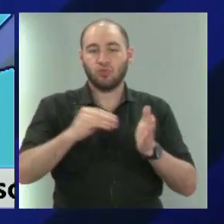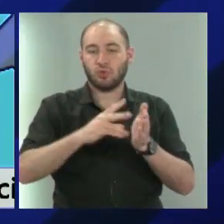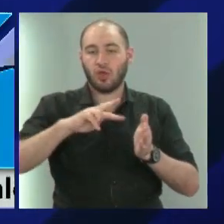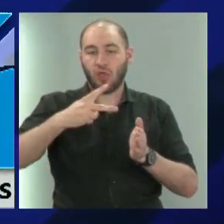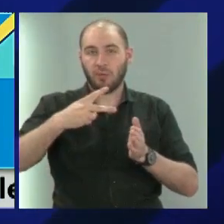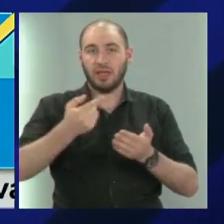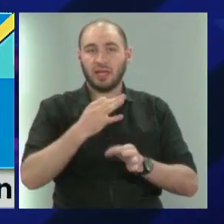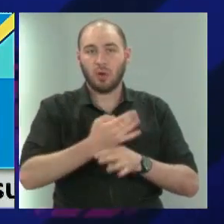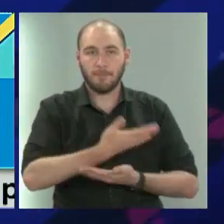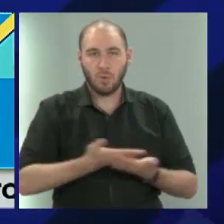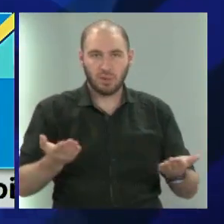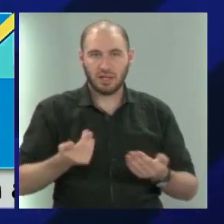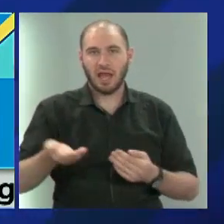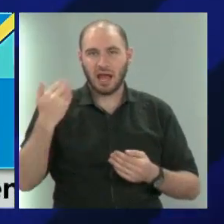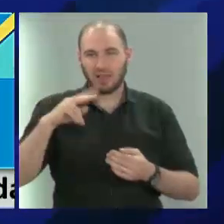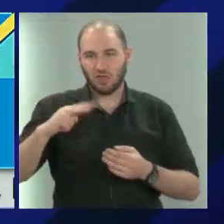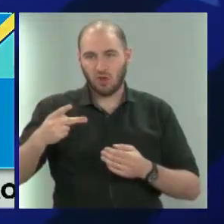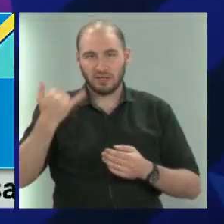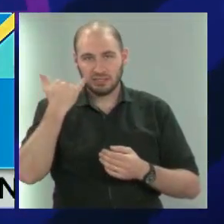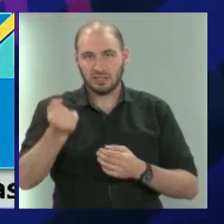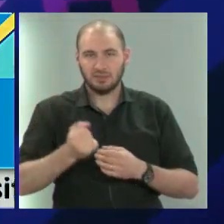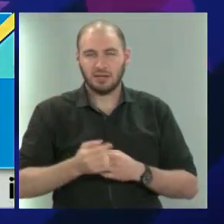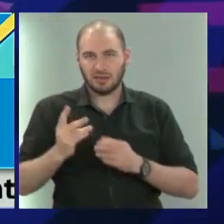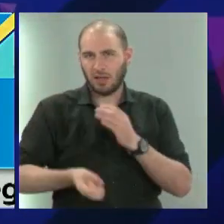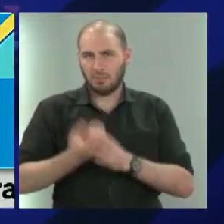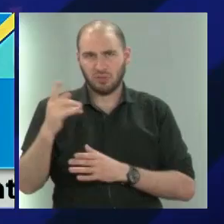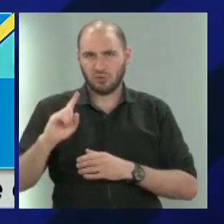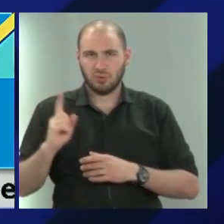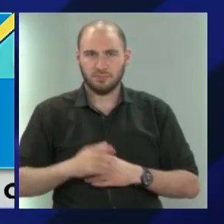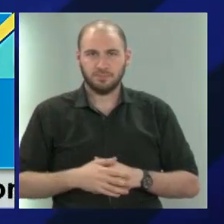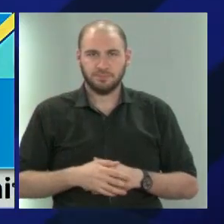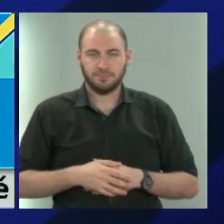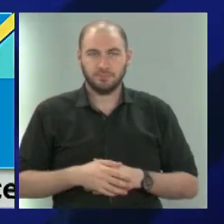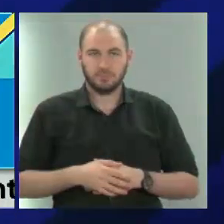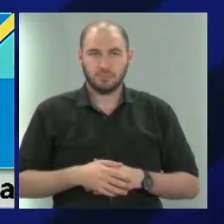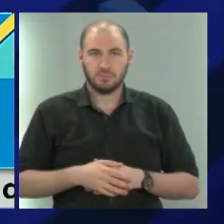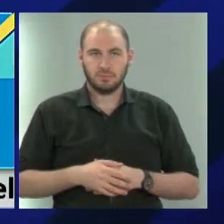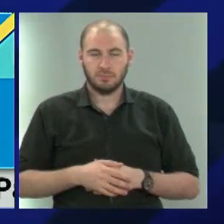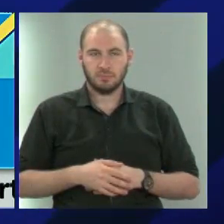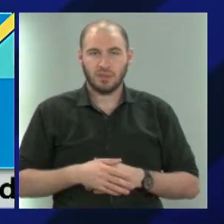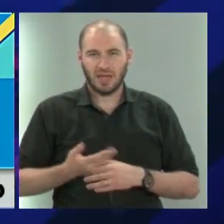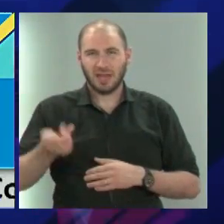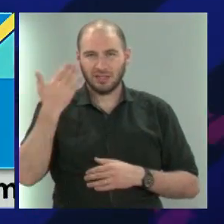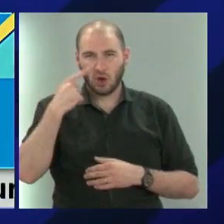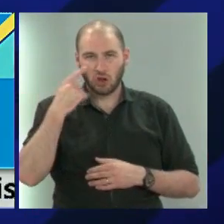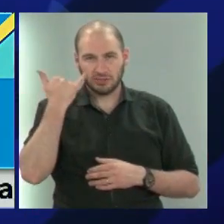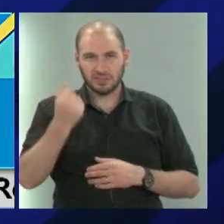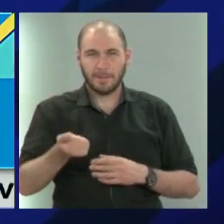En la escuela pública ya se conocía la doble escolaridad, no era un invento en ese momento. ya se conocía,